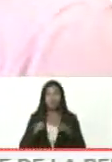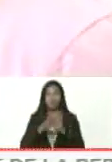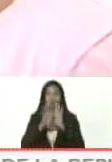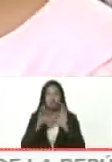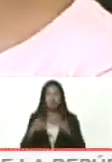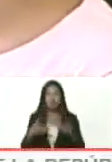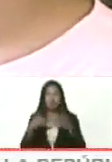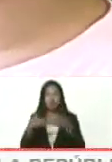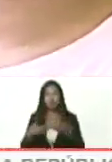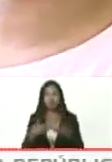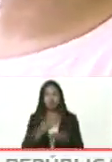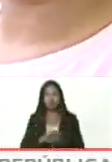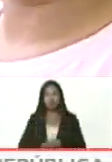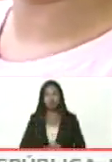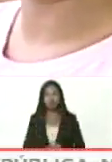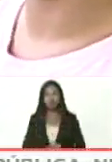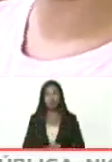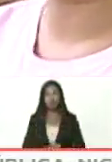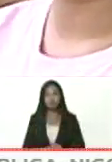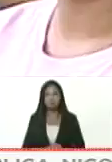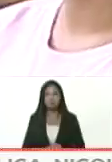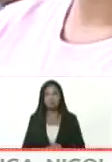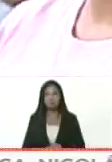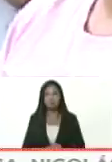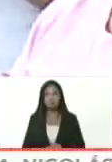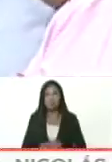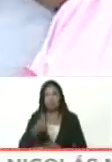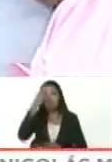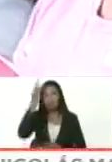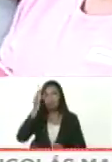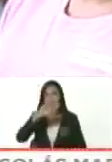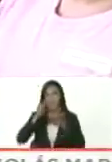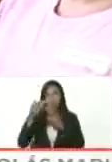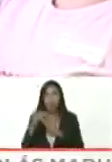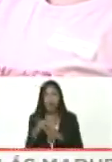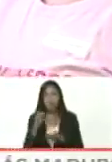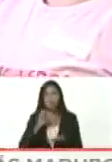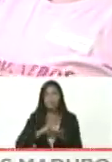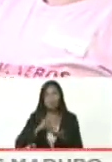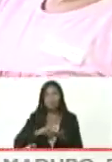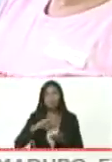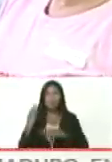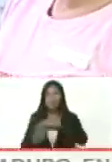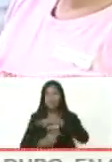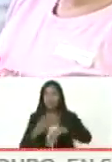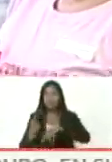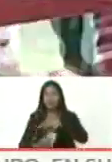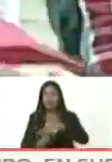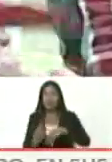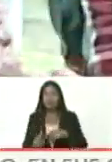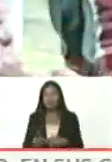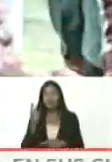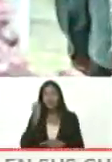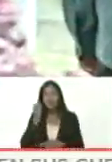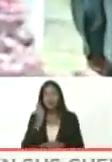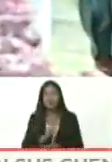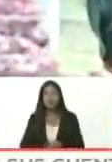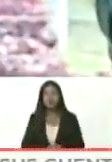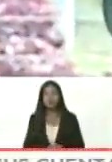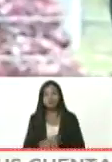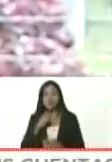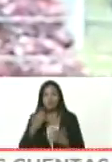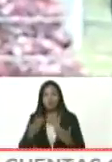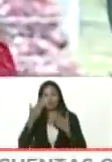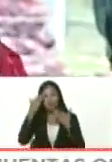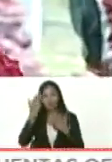entregar al Consejo Comunal Miranda Revolucionaria, Maglin Rangel. Maglin, dame un